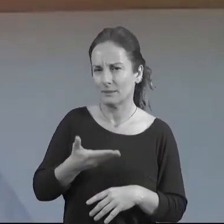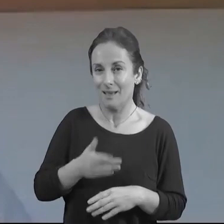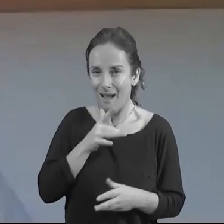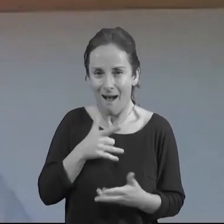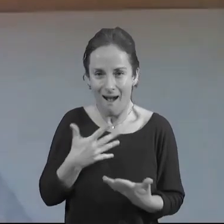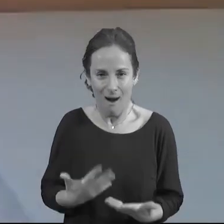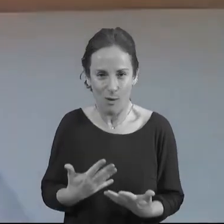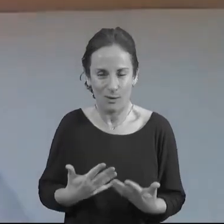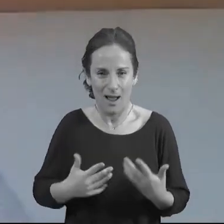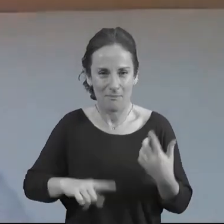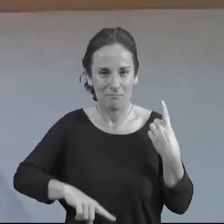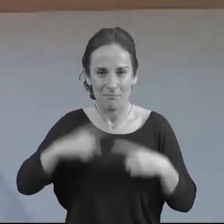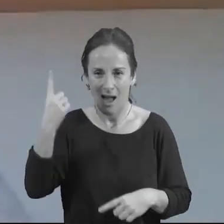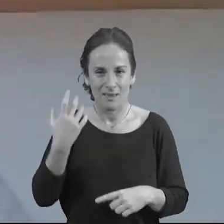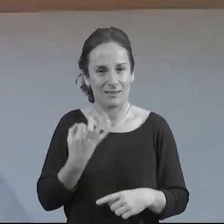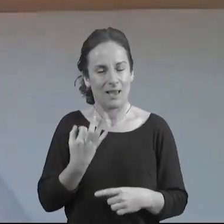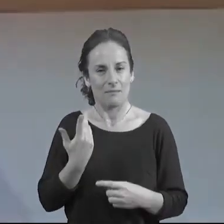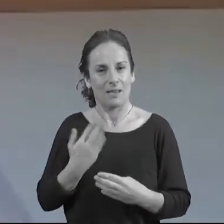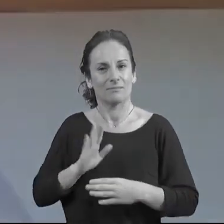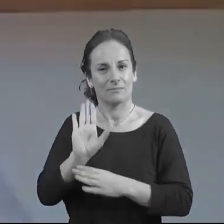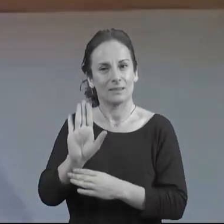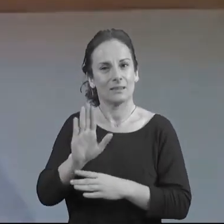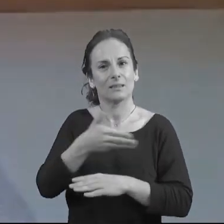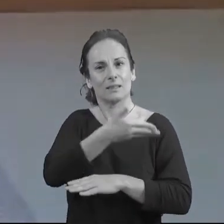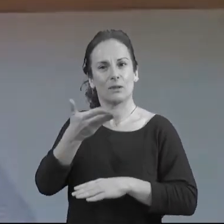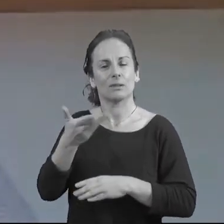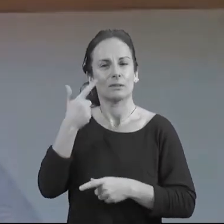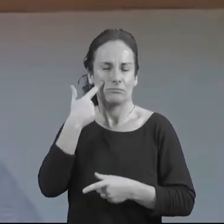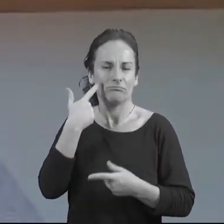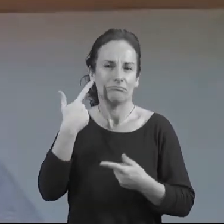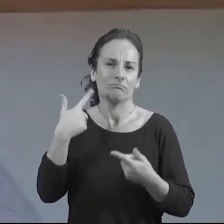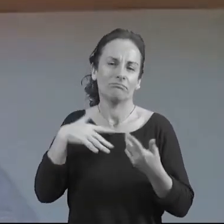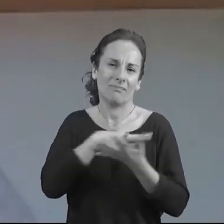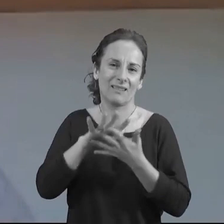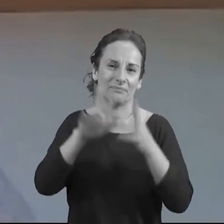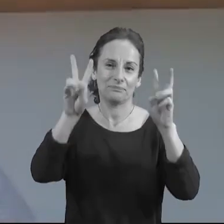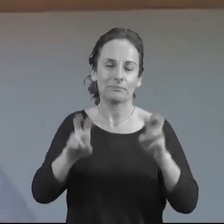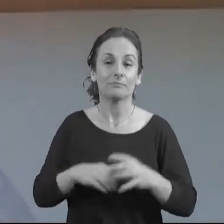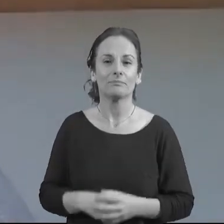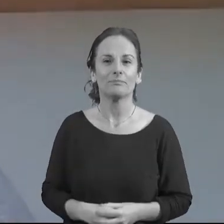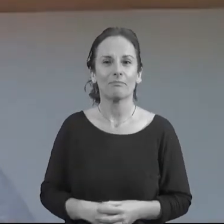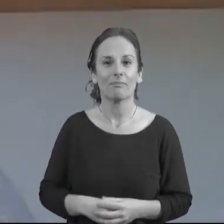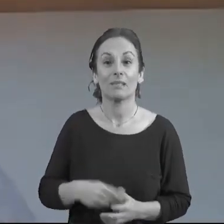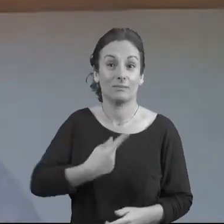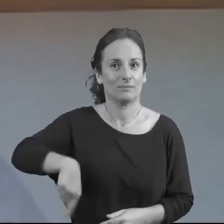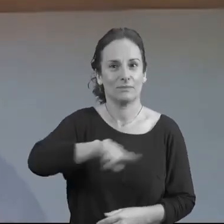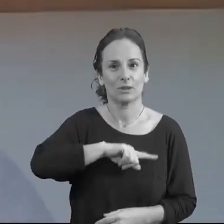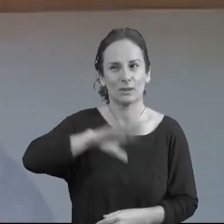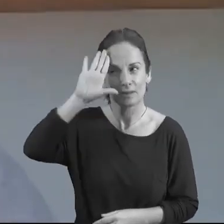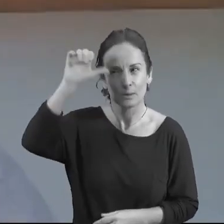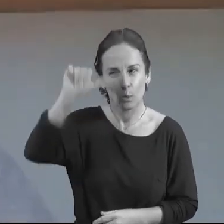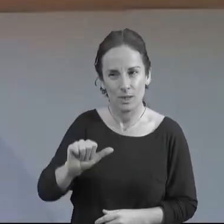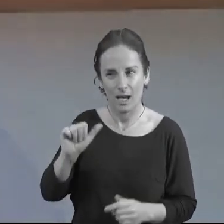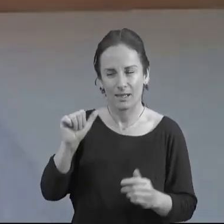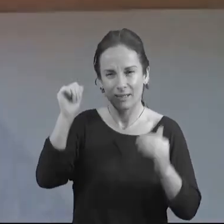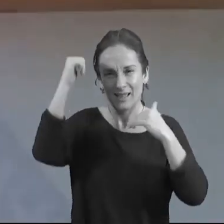hace falta ponerla sobre la mesa, ¿no? Por tanto, escucharemos muy atentas a Gracia. Y bueno, Tatiana, como os